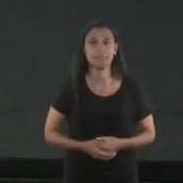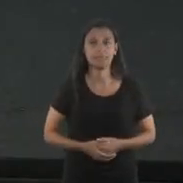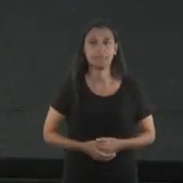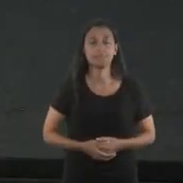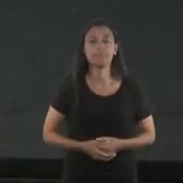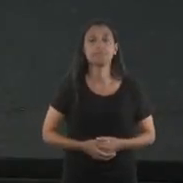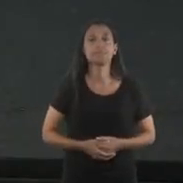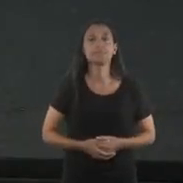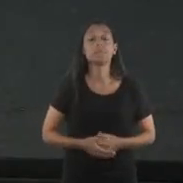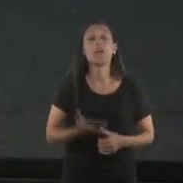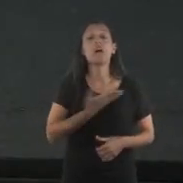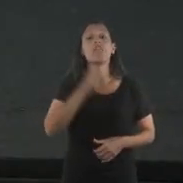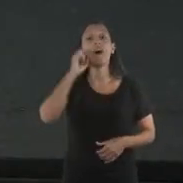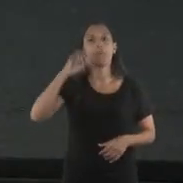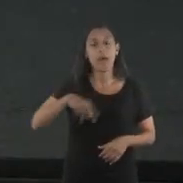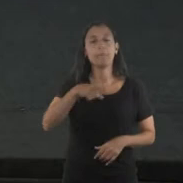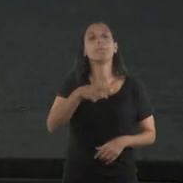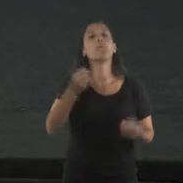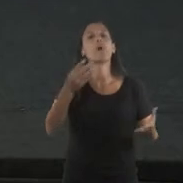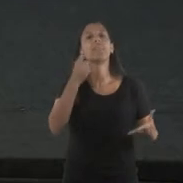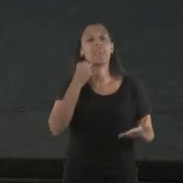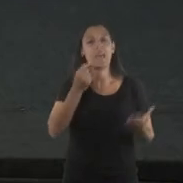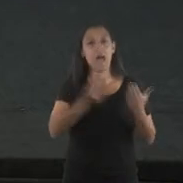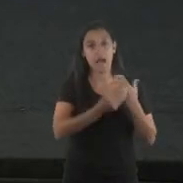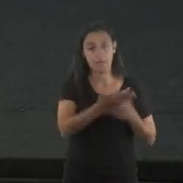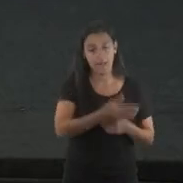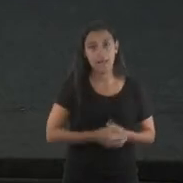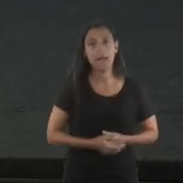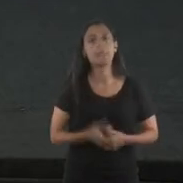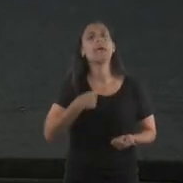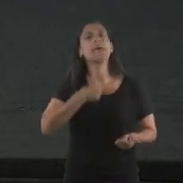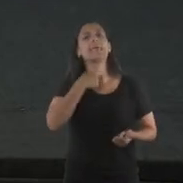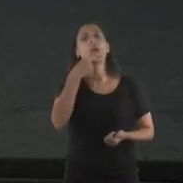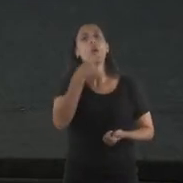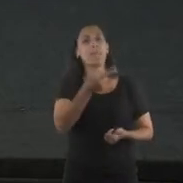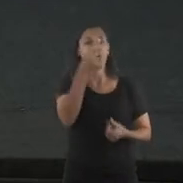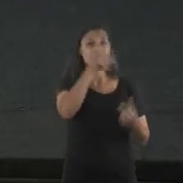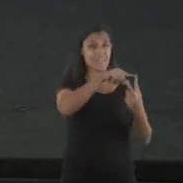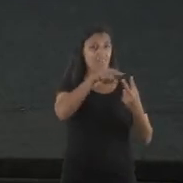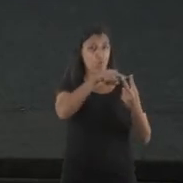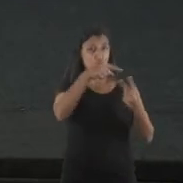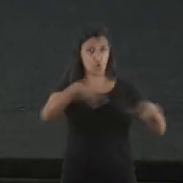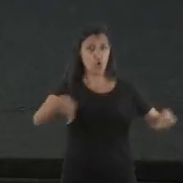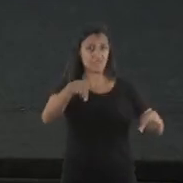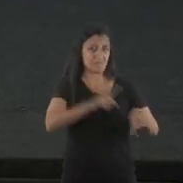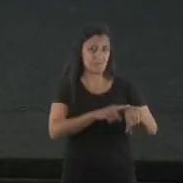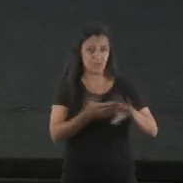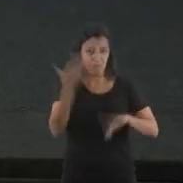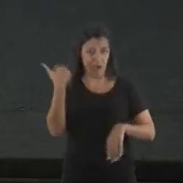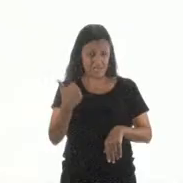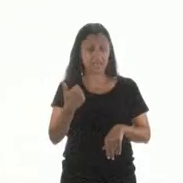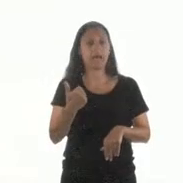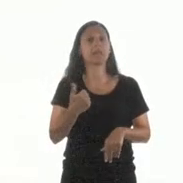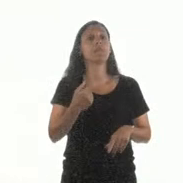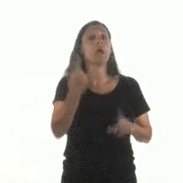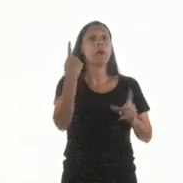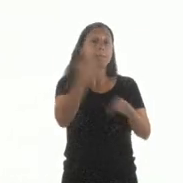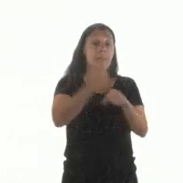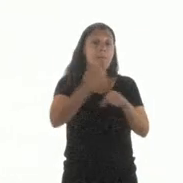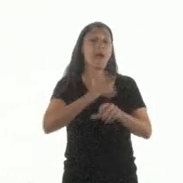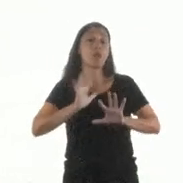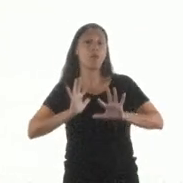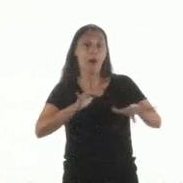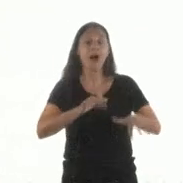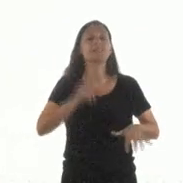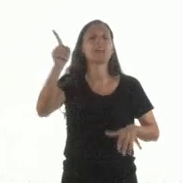Fabián Wollmann, Fabián La Patriada. ¿Qué tal? Buenos días, Gabriela. Bueno, consultarte por dos hechos que se dieron simultáneamente ayer. Por un lado, la marcha al Lago